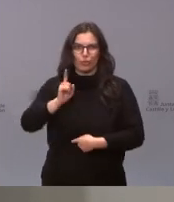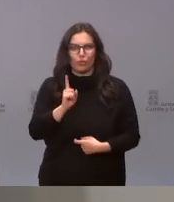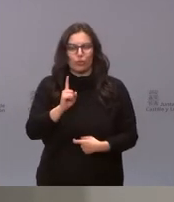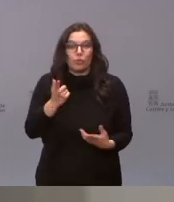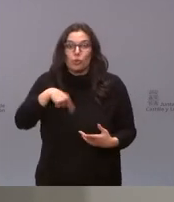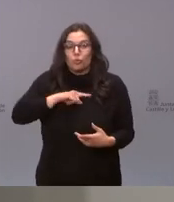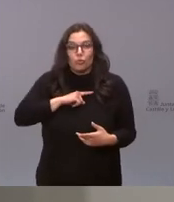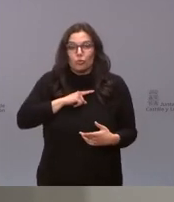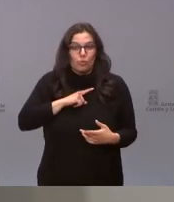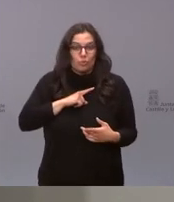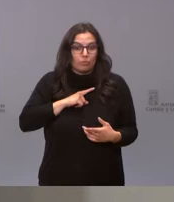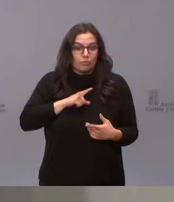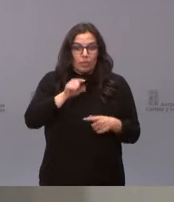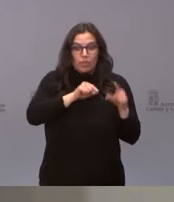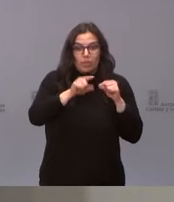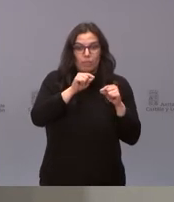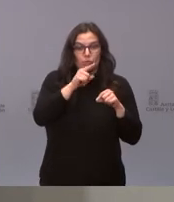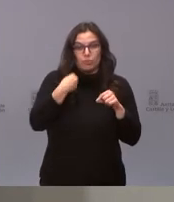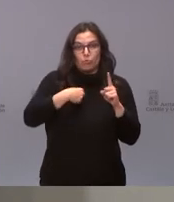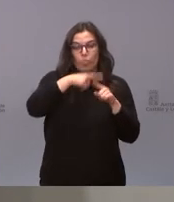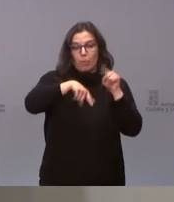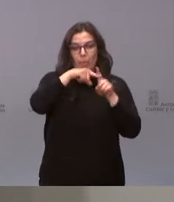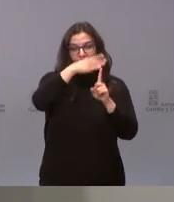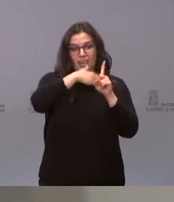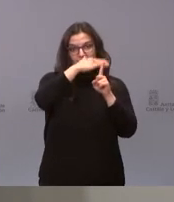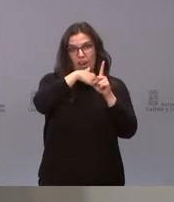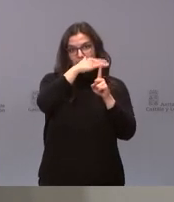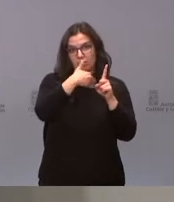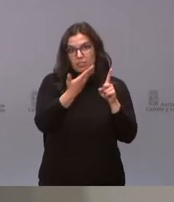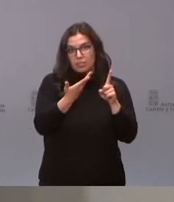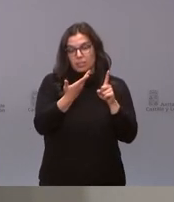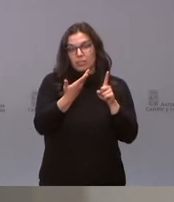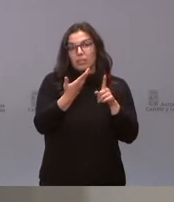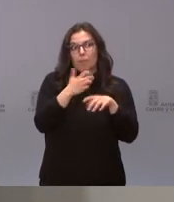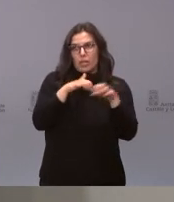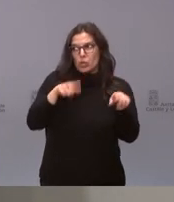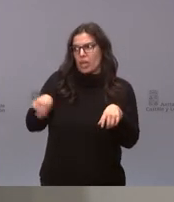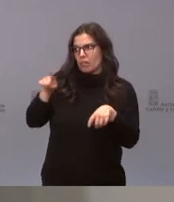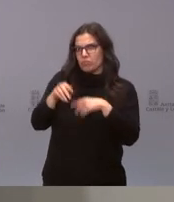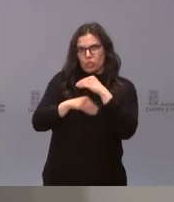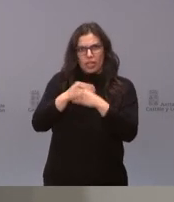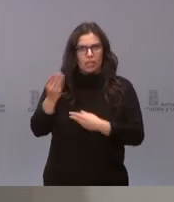lo que lo que hace el semáforo y yo creo que es la gran mayor parte de las comunidades están aplicando el semáforo